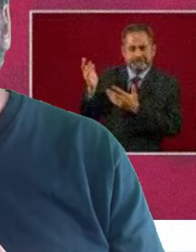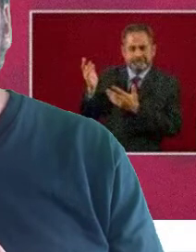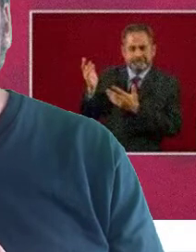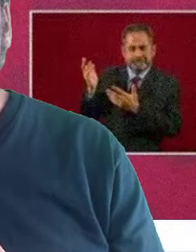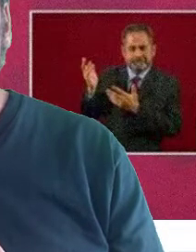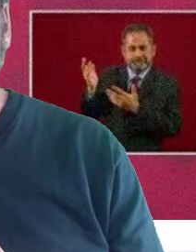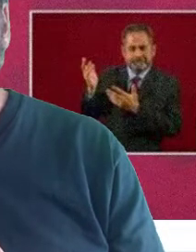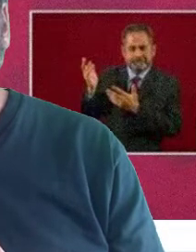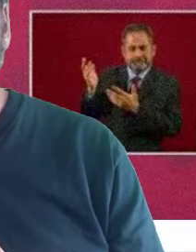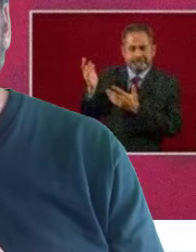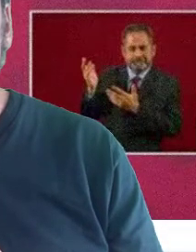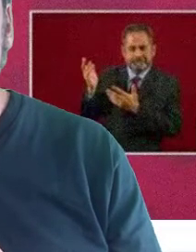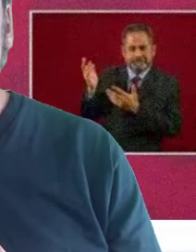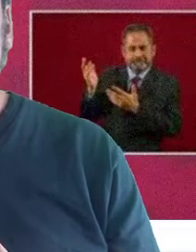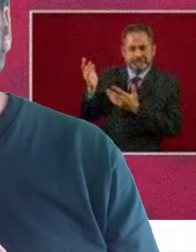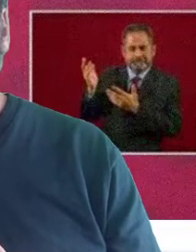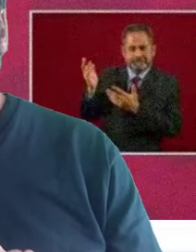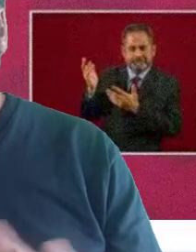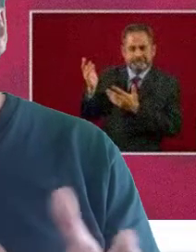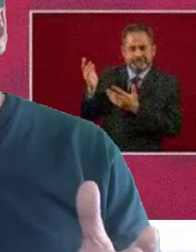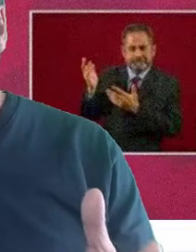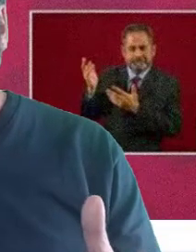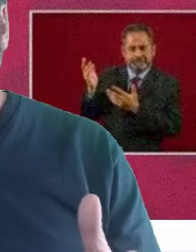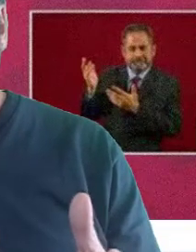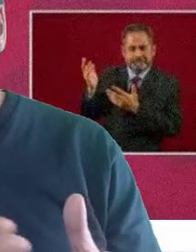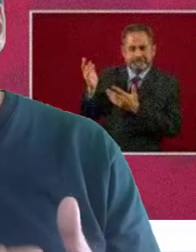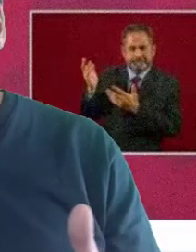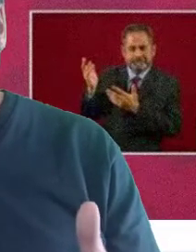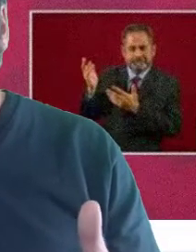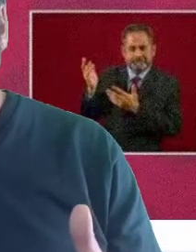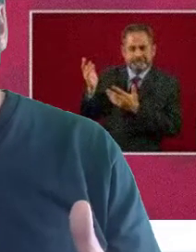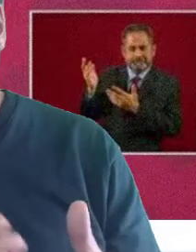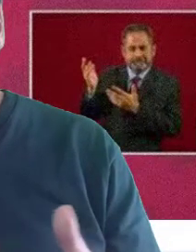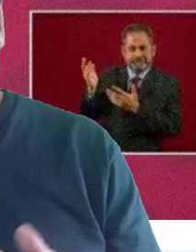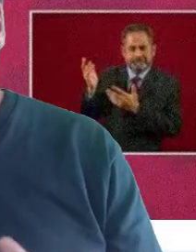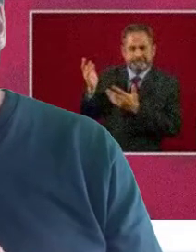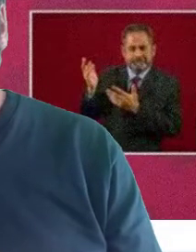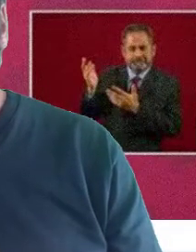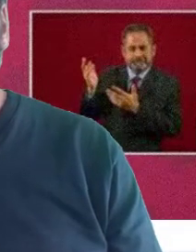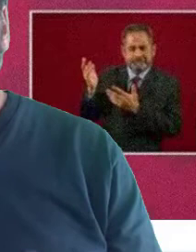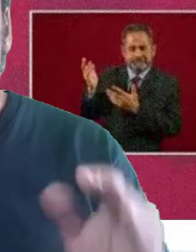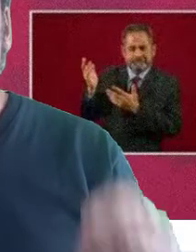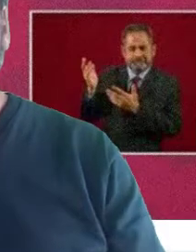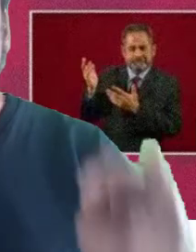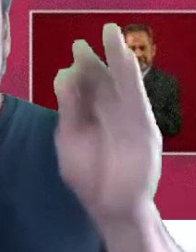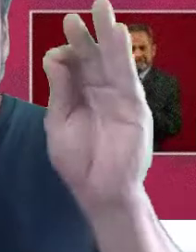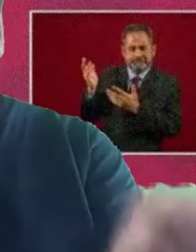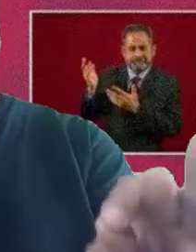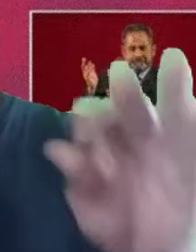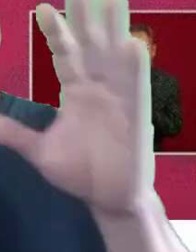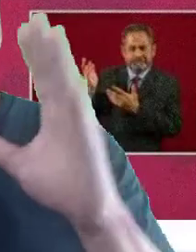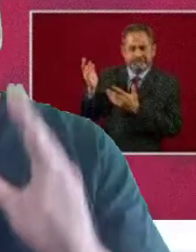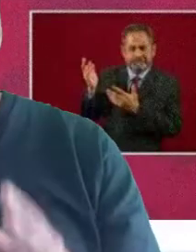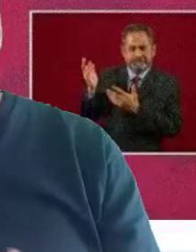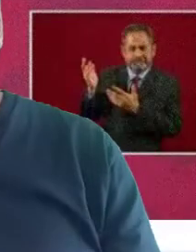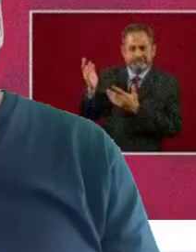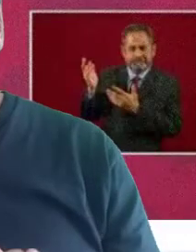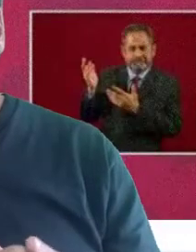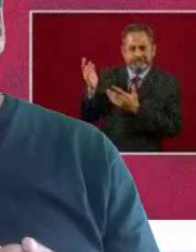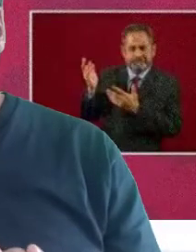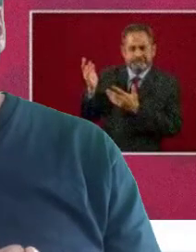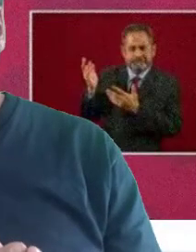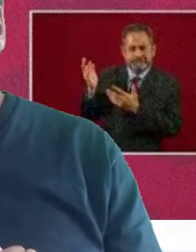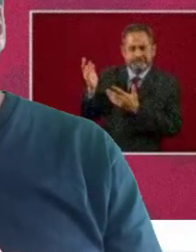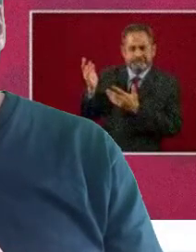pro cuarta transformación en orden en paz sabía un ambiente festivo y por ahí tenían que llegar